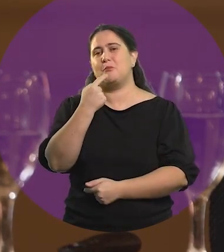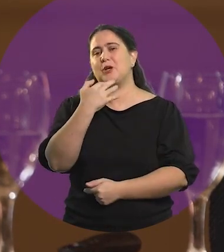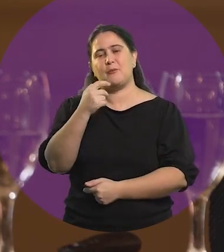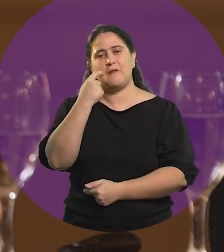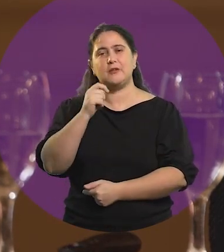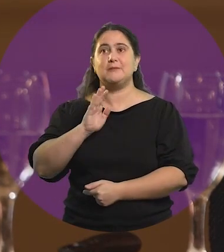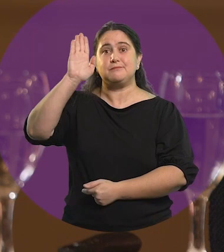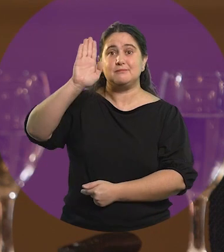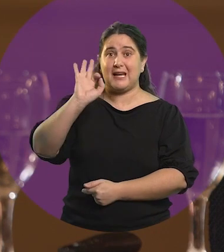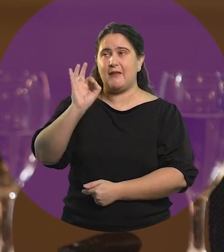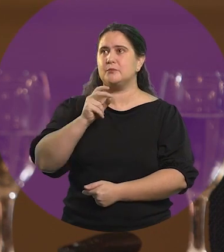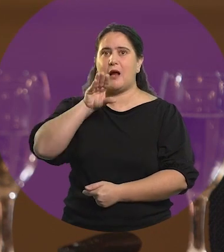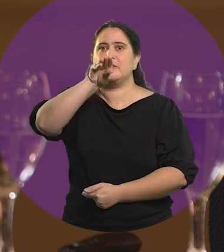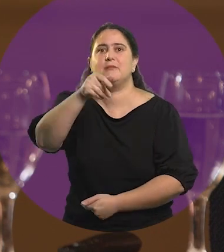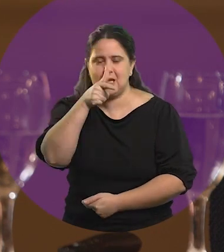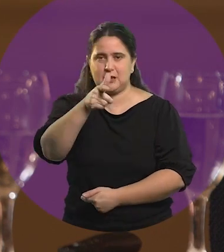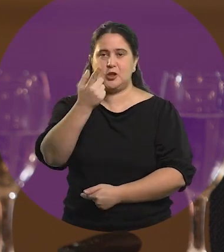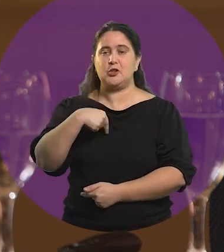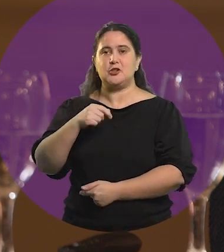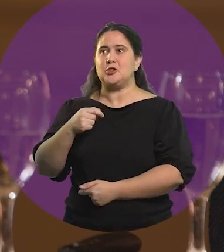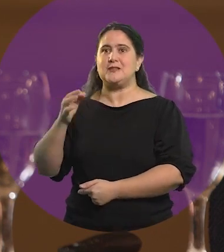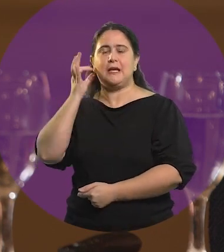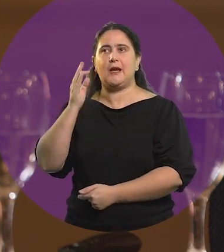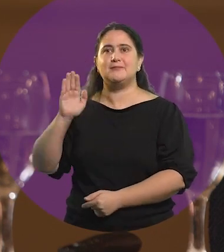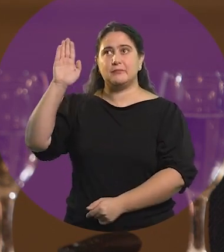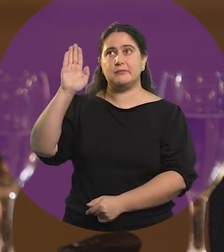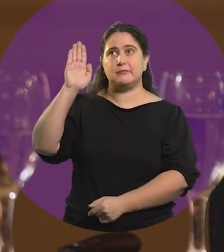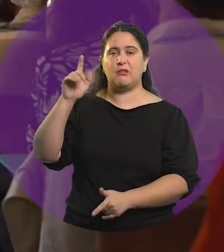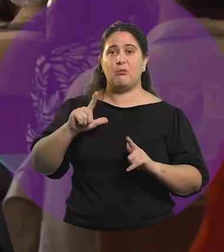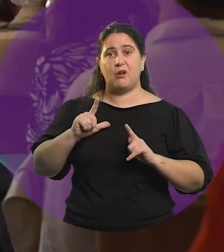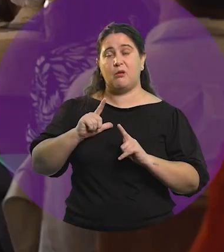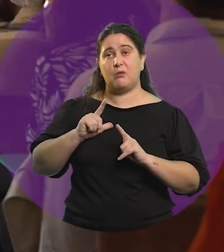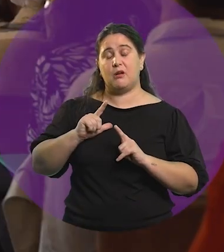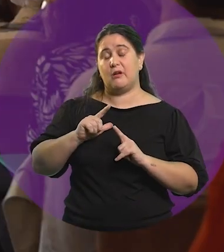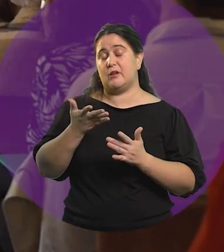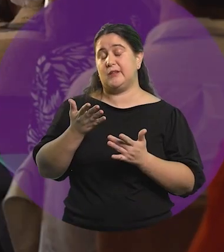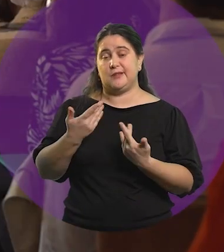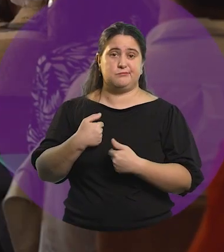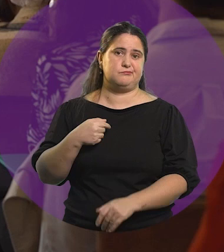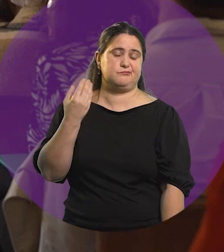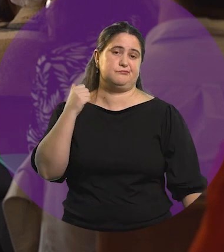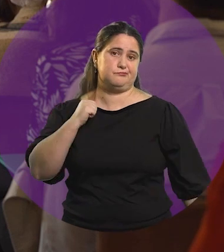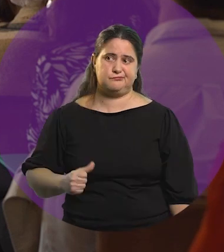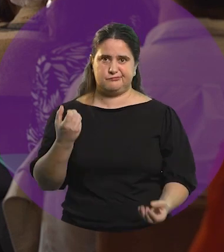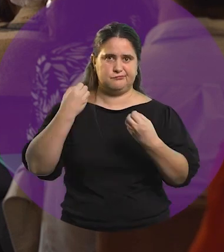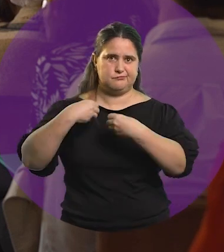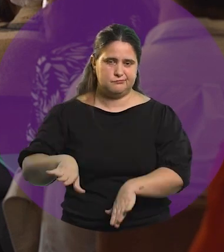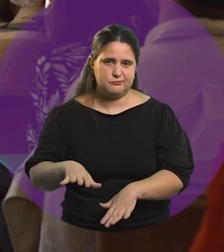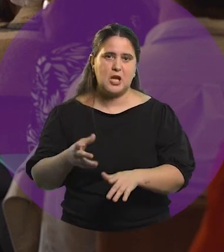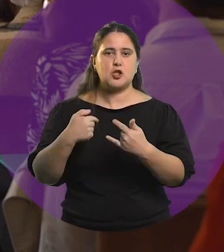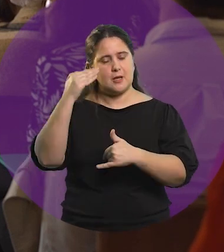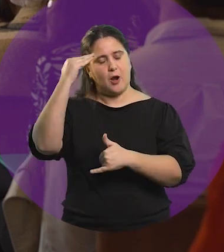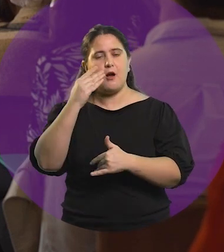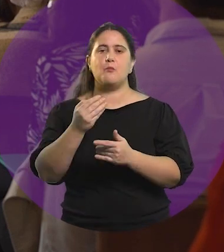la mano, y las niñas quedan, a la tercera vez que las nenas quedan acá, ya no levantan más la mano. Entonces, bueno, que la docencia también tenga ese rol que sea